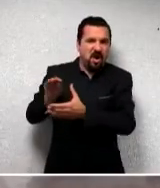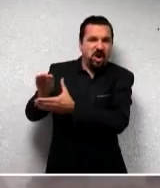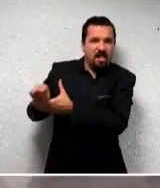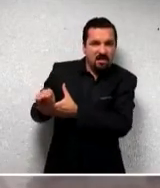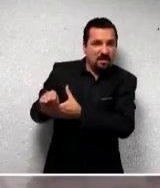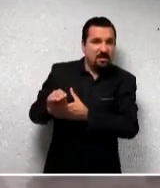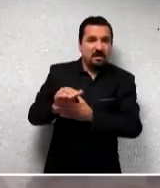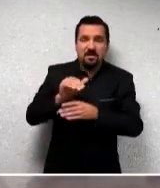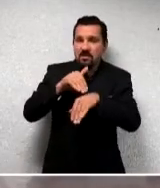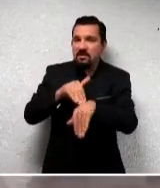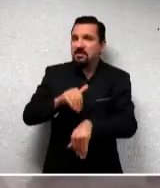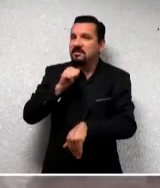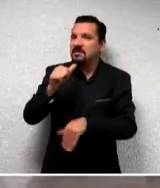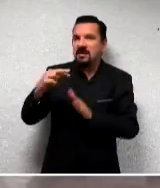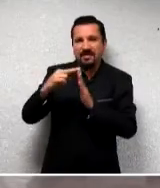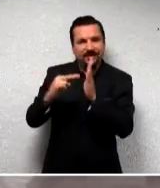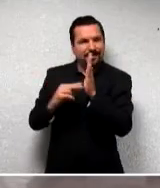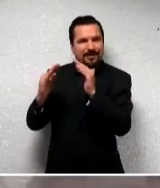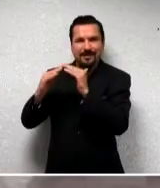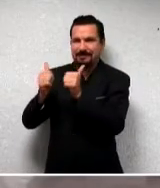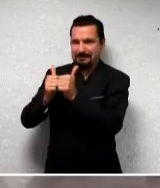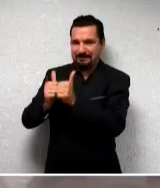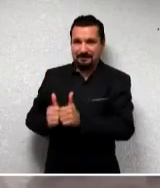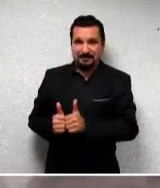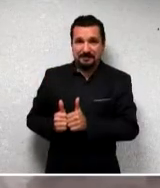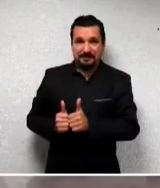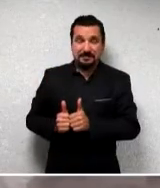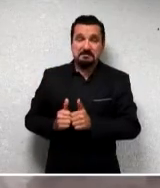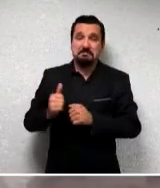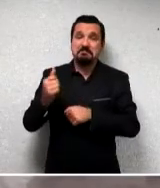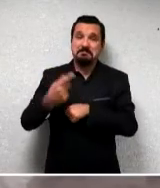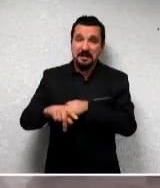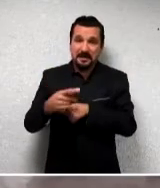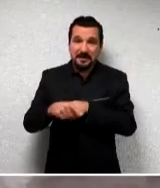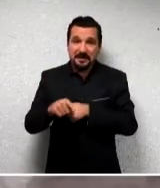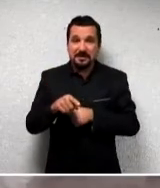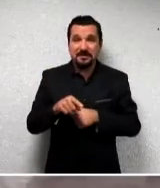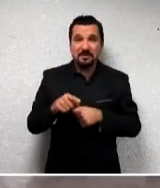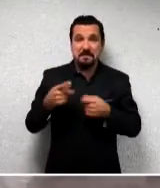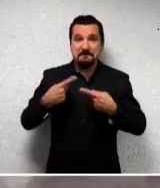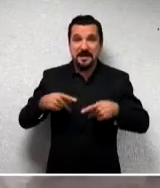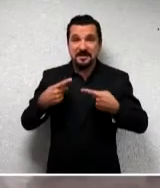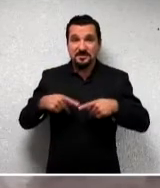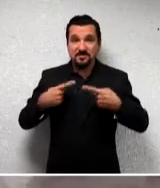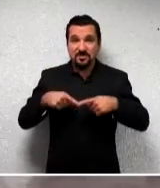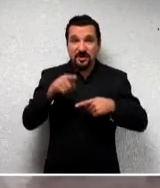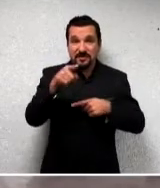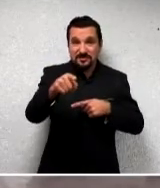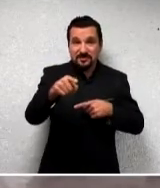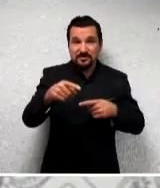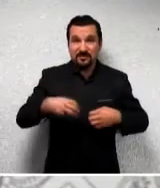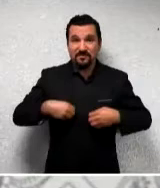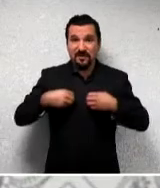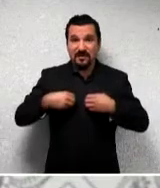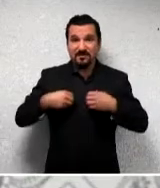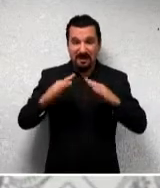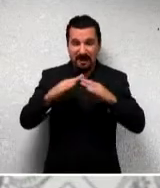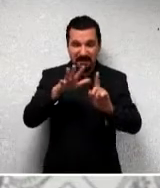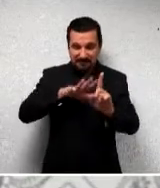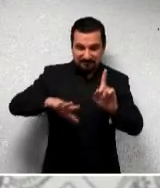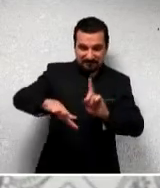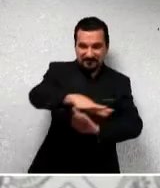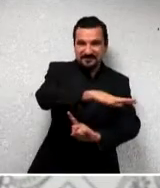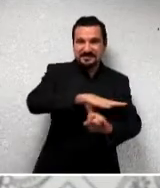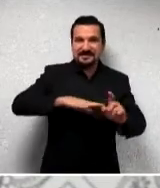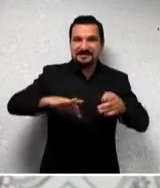las medidas de resguardo pones en riesgo a las personas de tu comunidad y de hecho